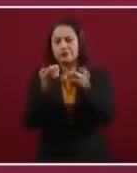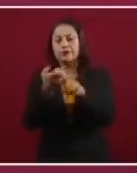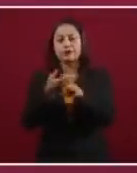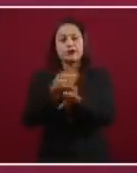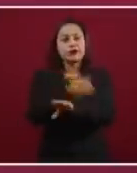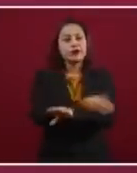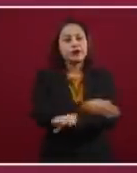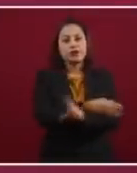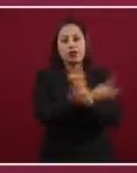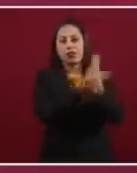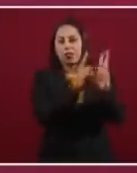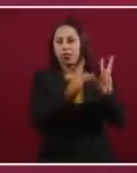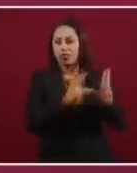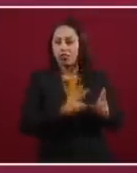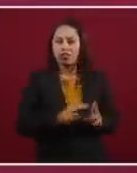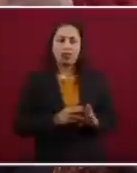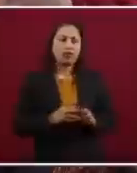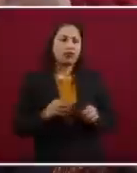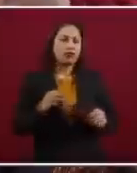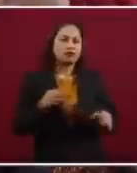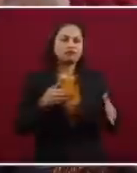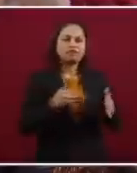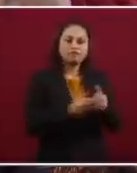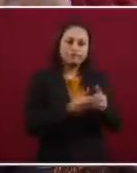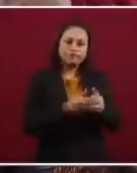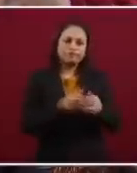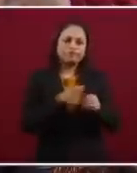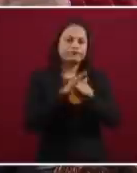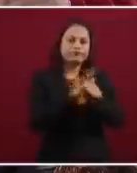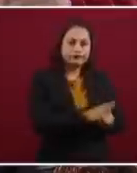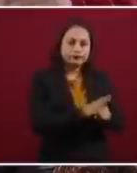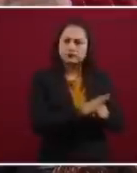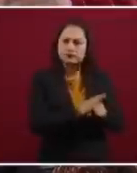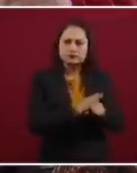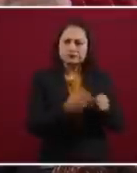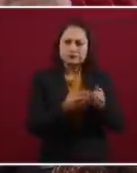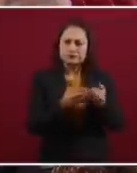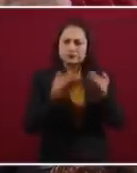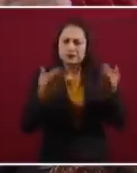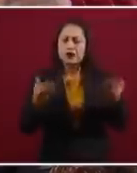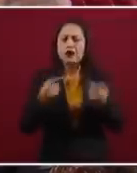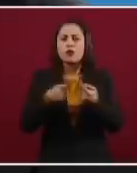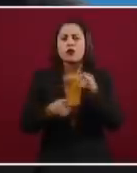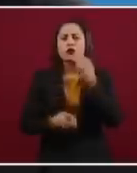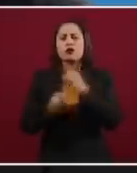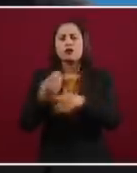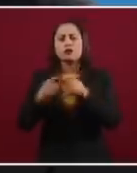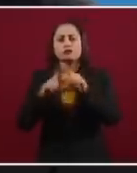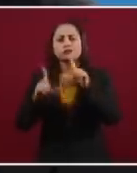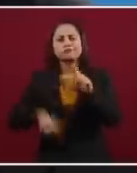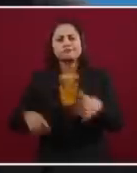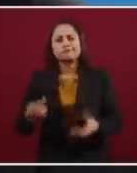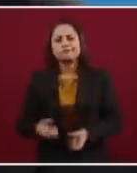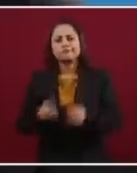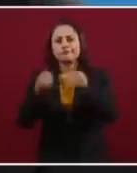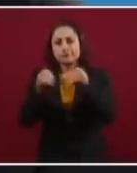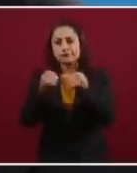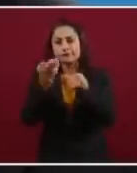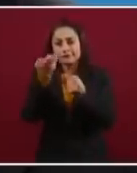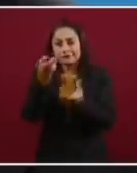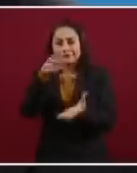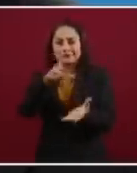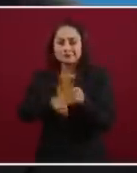de espacios esa es la visión que tenemos con la estrategia y ustedes lo pueden ver de manera directa